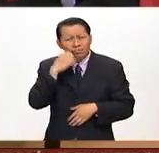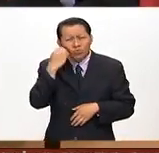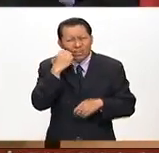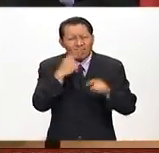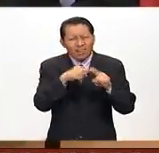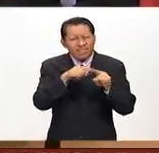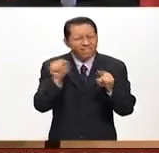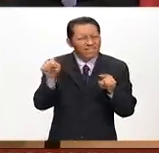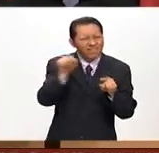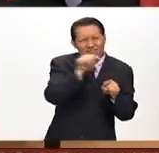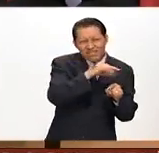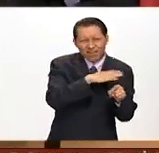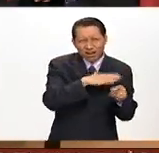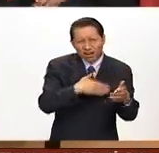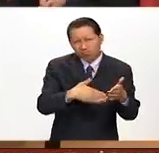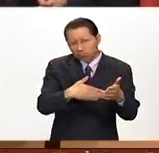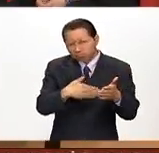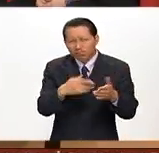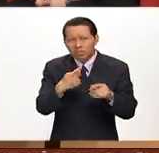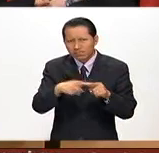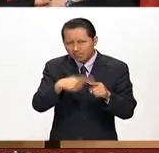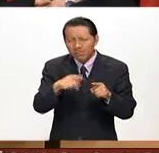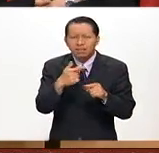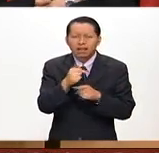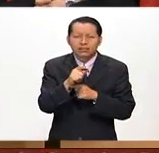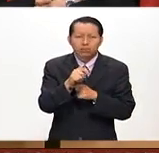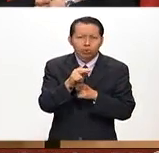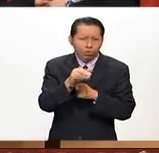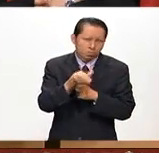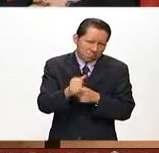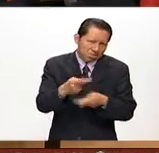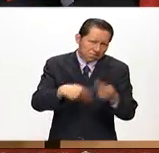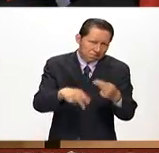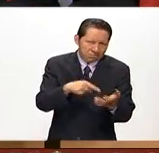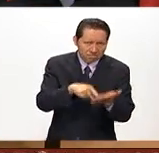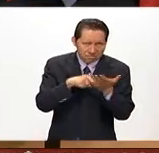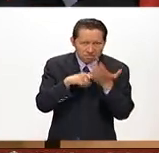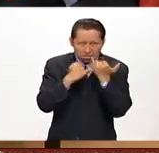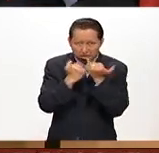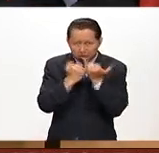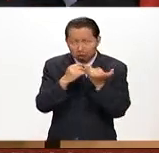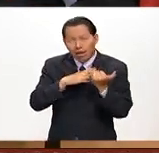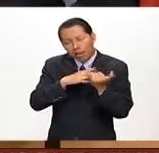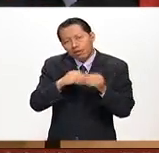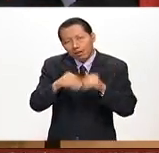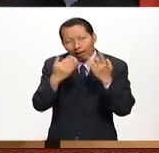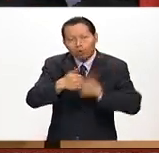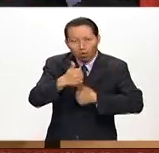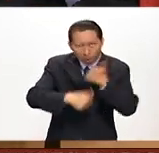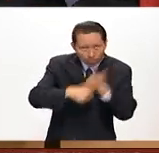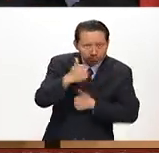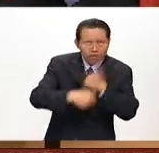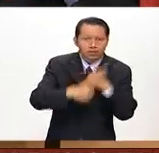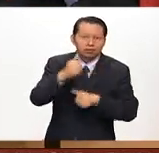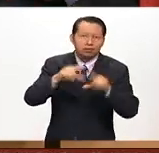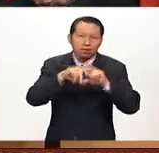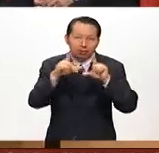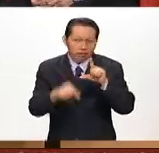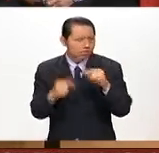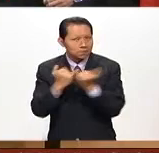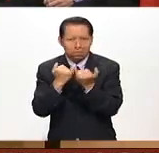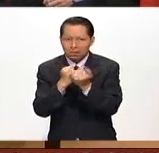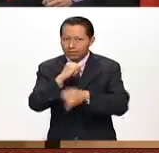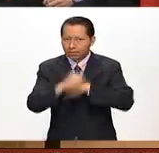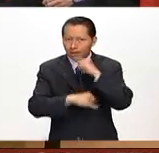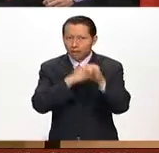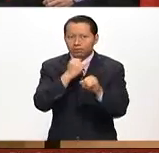al menos en gastronomía, así nos las presentan, y bueno, hay competencia. Por eso, no solo a nivel nacional, sino a nivel internacional.